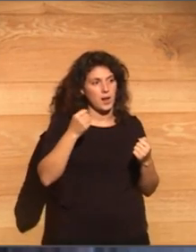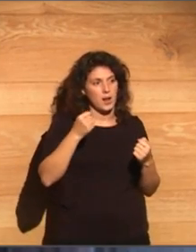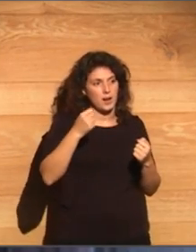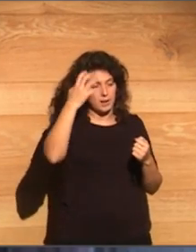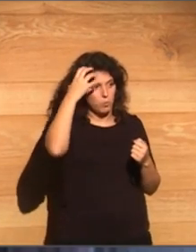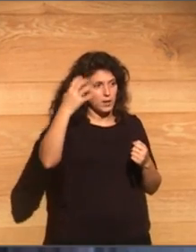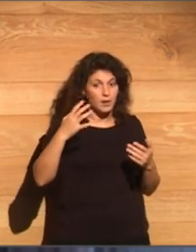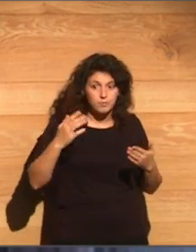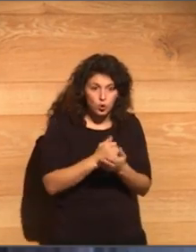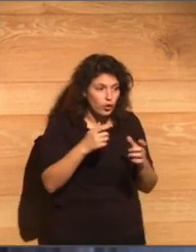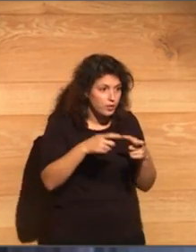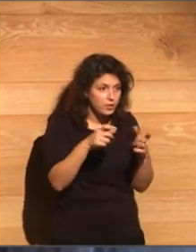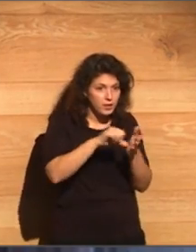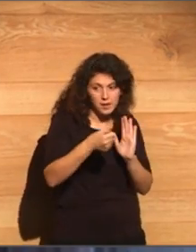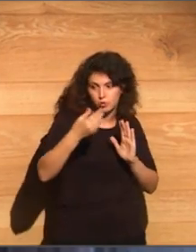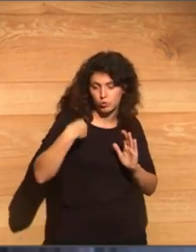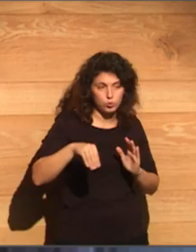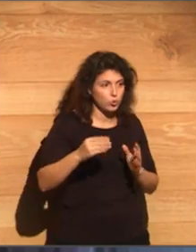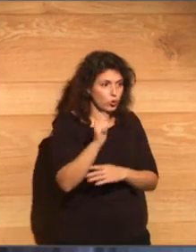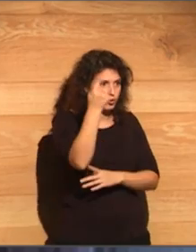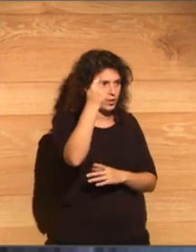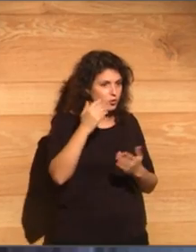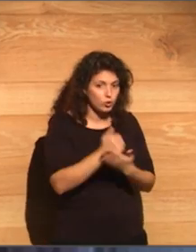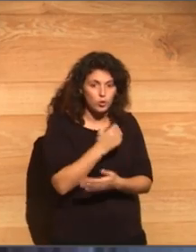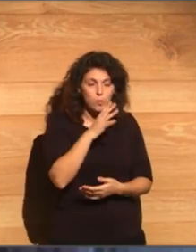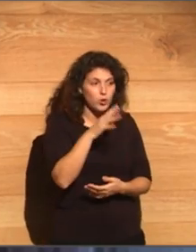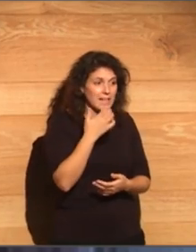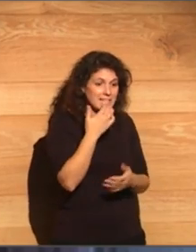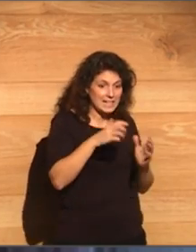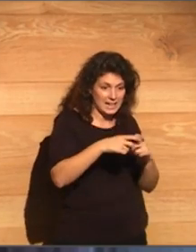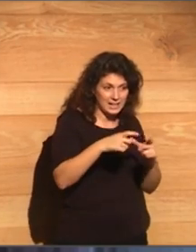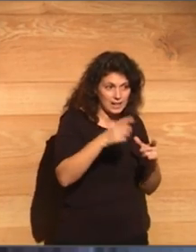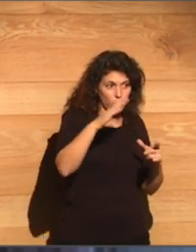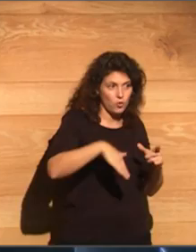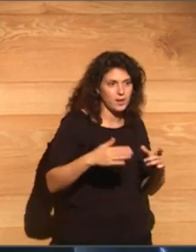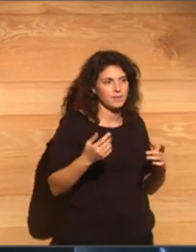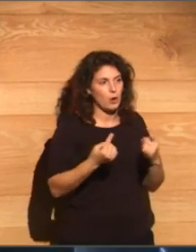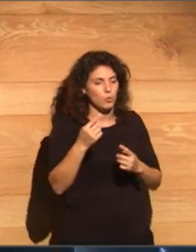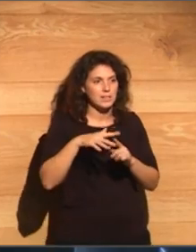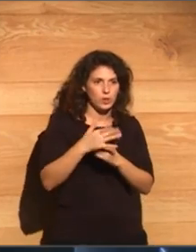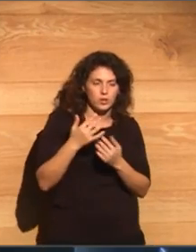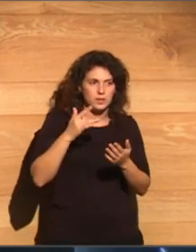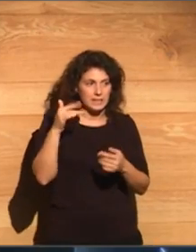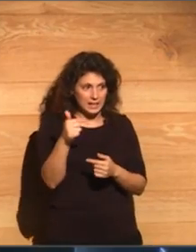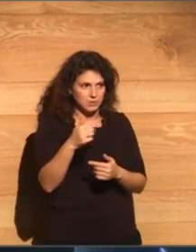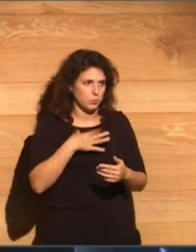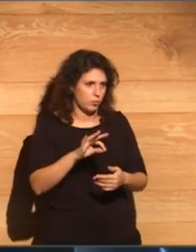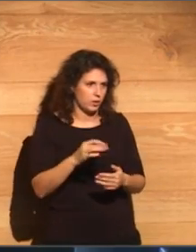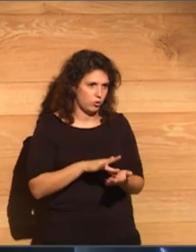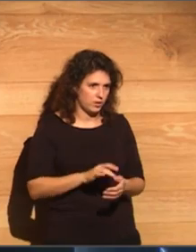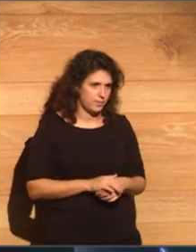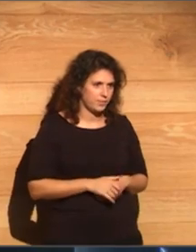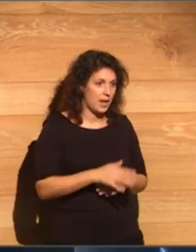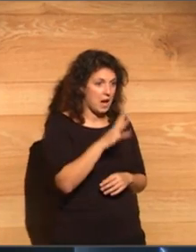el mundo se saca el carnet del CNT. Porque si te pillaban sin el carnet del CNT, a lo mejor te pasaban cositas. Qué facilitos ahora. Y por las mismas...